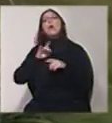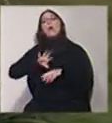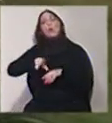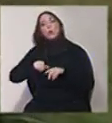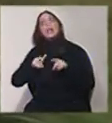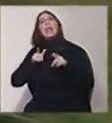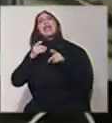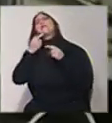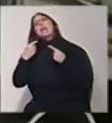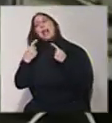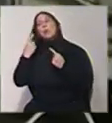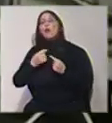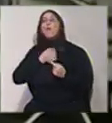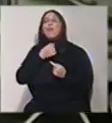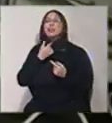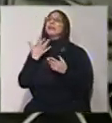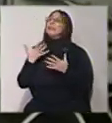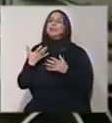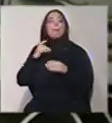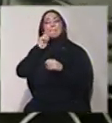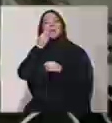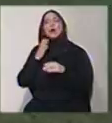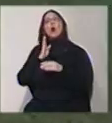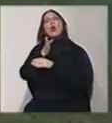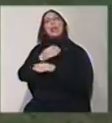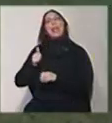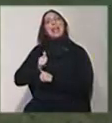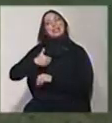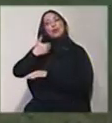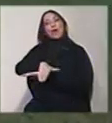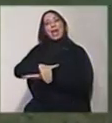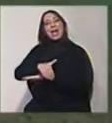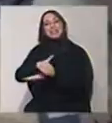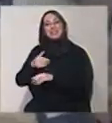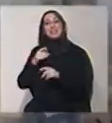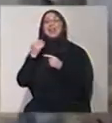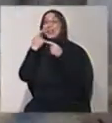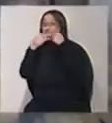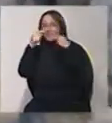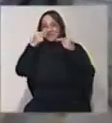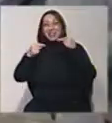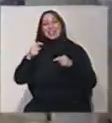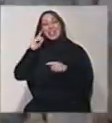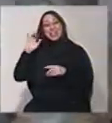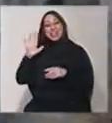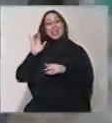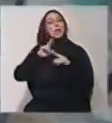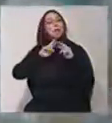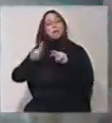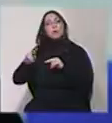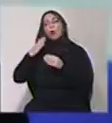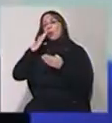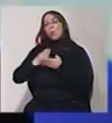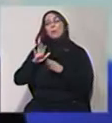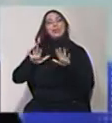diferentes voces se han alzado pidiendo que el ejército salga a las calles. Con diferentes matices, la idea ha estado presente en la última